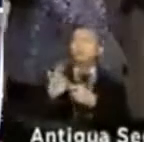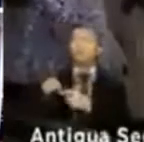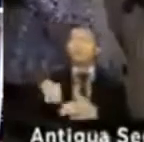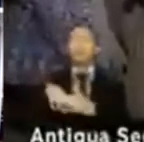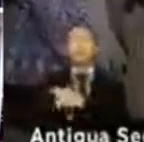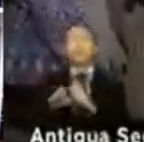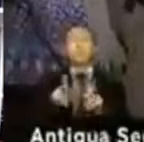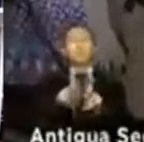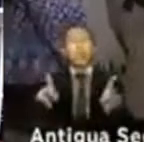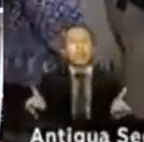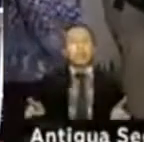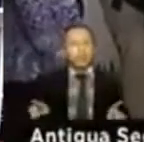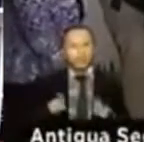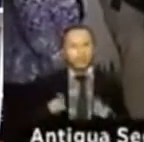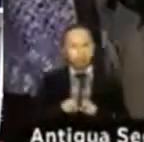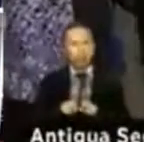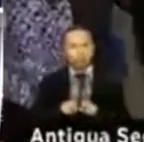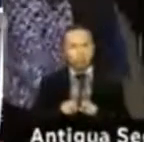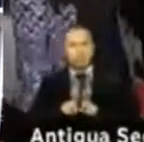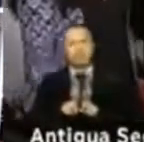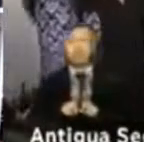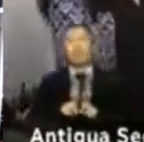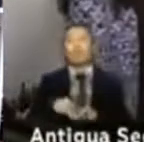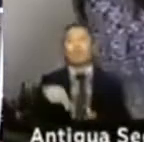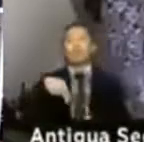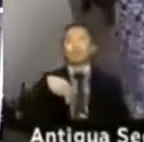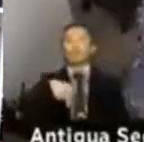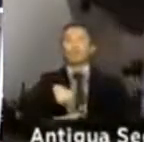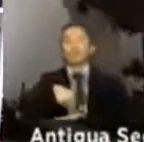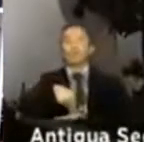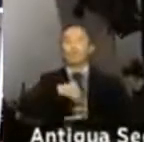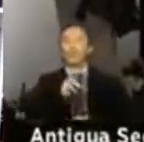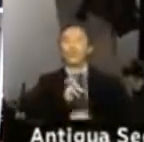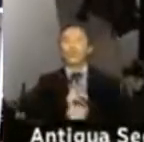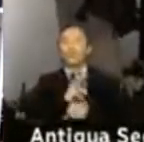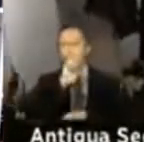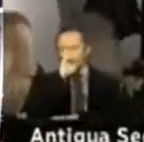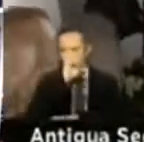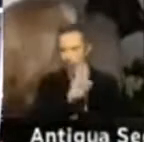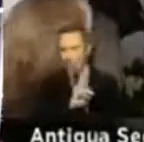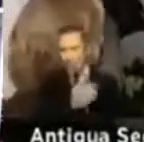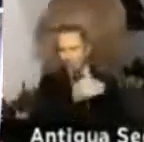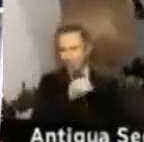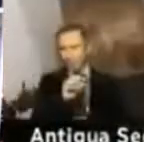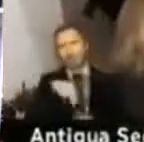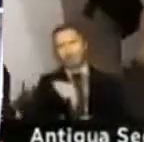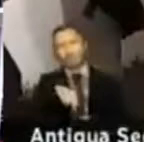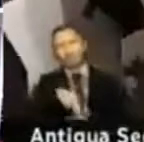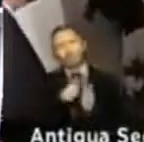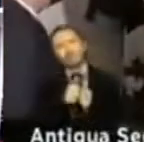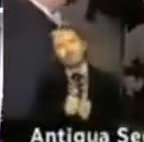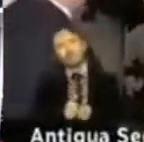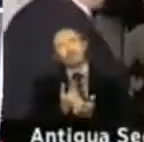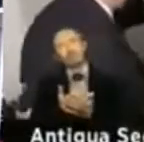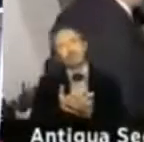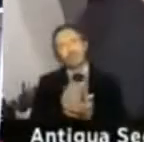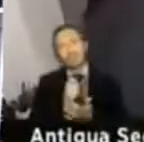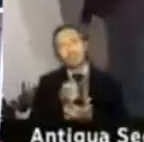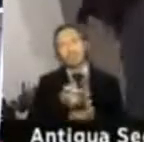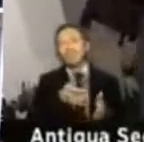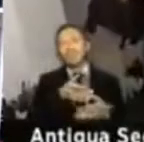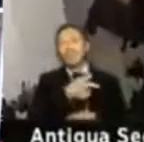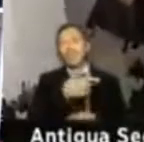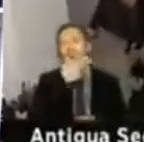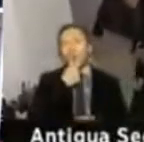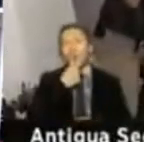cuantos grandes empresarios hicieron unos negocios absolutamente extraordinarios a expensa de los mexicanos, a expensa del